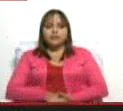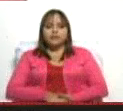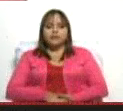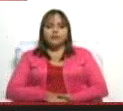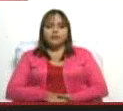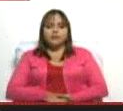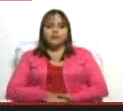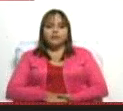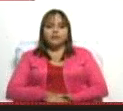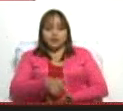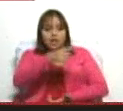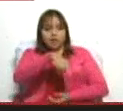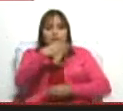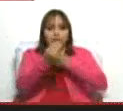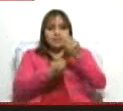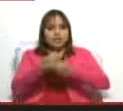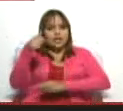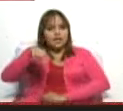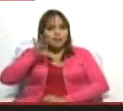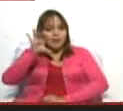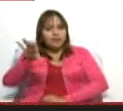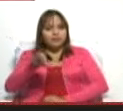Y lo ejercían aquí en este país.